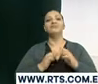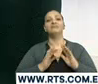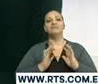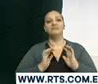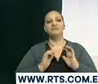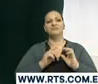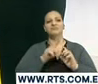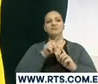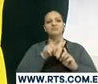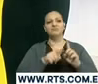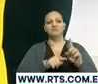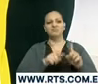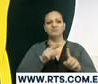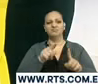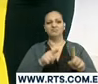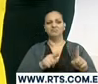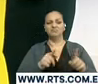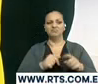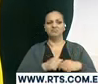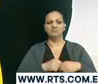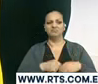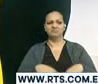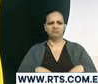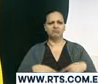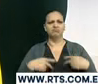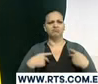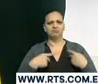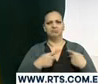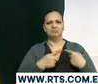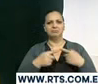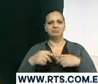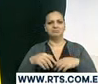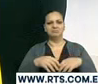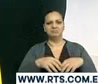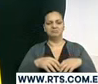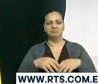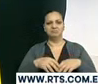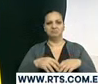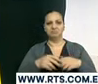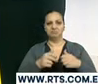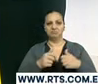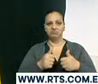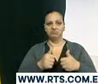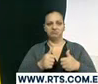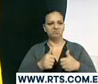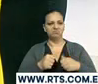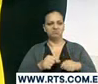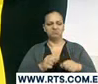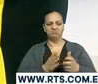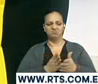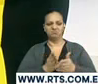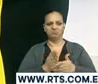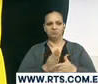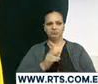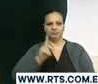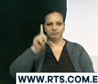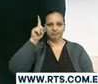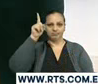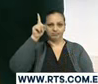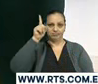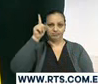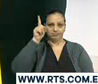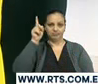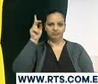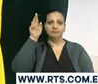vivos y lo han estado haciendo mal. Pero ve, arriba hay un Dios que se no se olvida. Que tienen una lista, hay una lista que